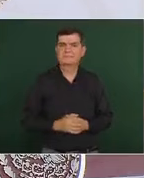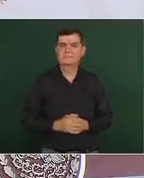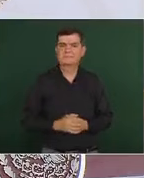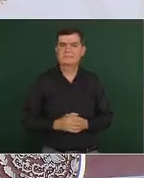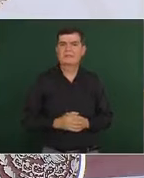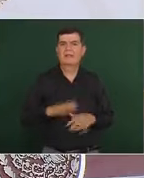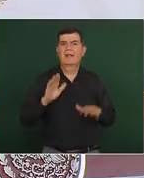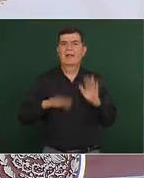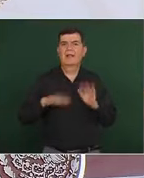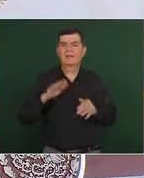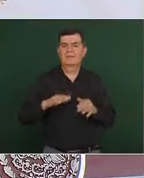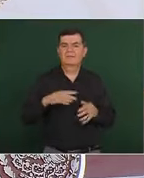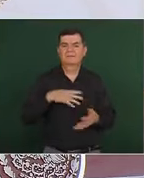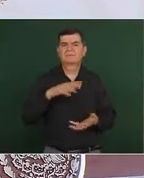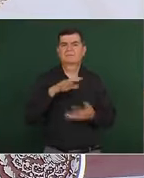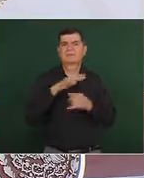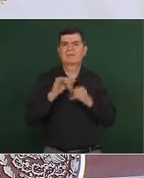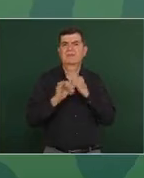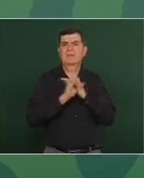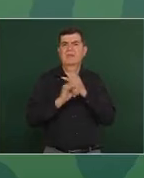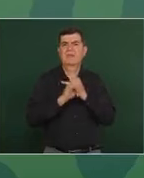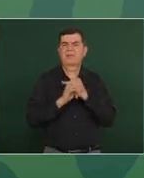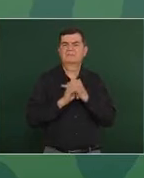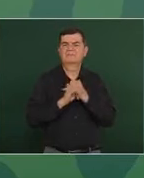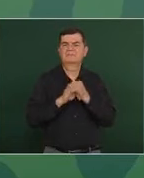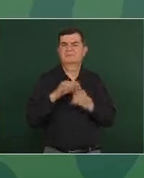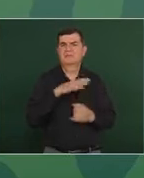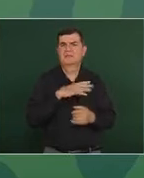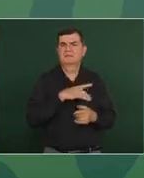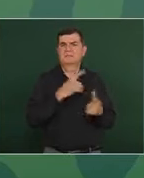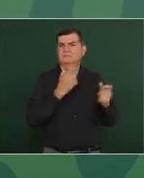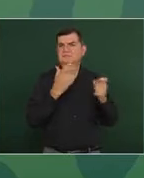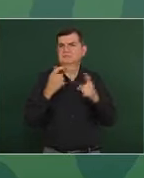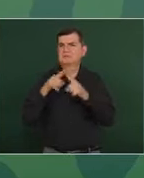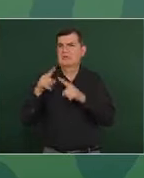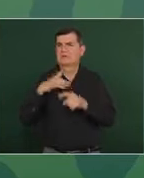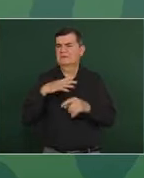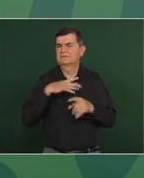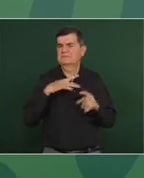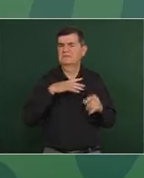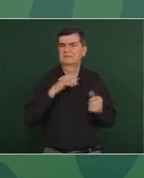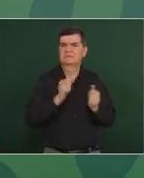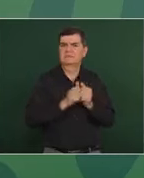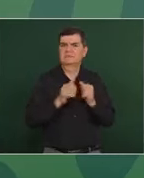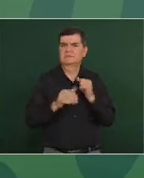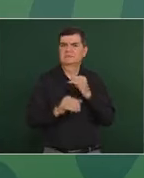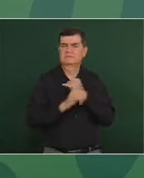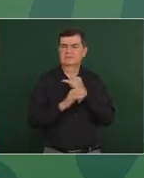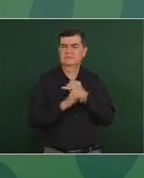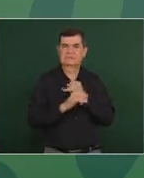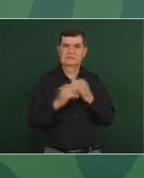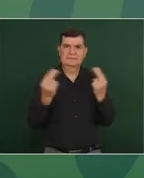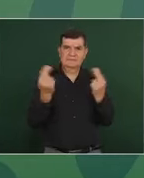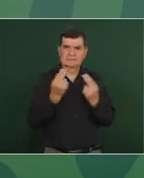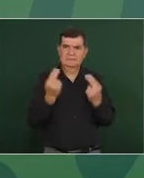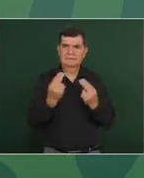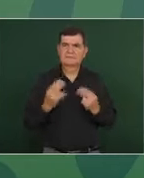A veces se ofrecen hasta por internet este tipo de armas. Y necesitamos